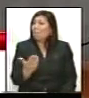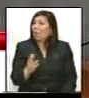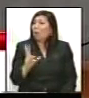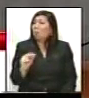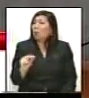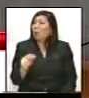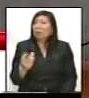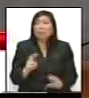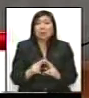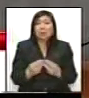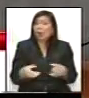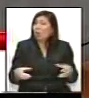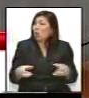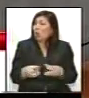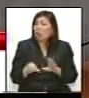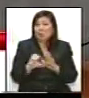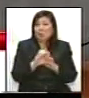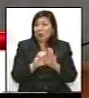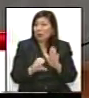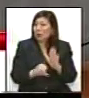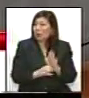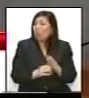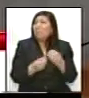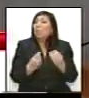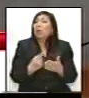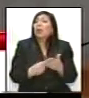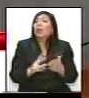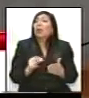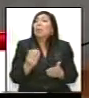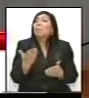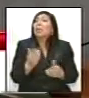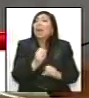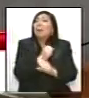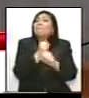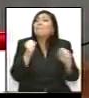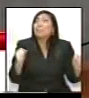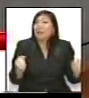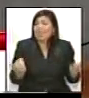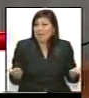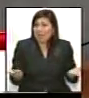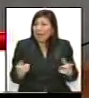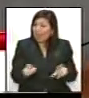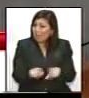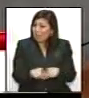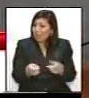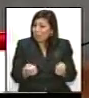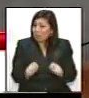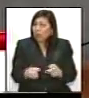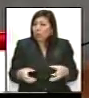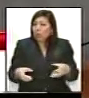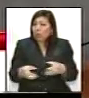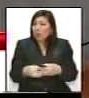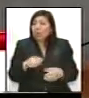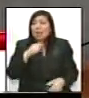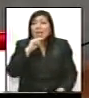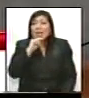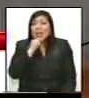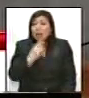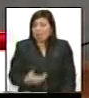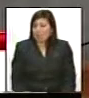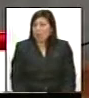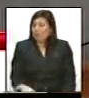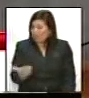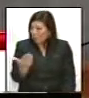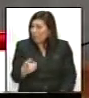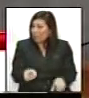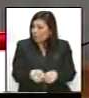no te decepcionará la comisión de constitución porque la pedida en la mañana hubiera periodo también que se suspende la comisión de la mujer hubiera pedido